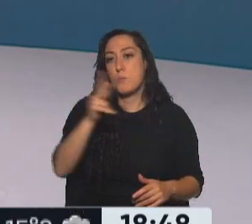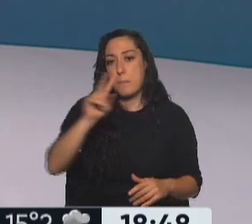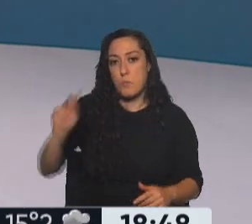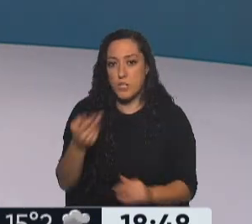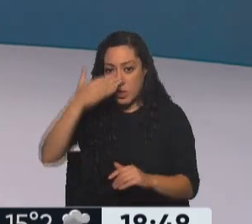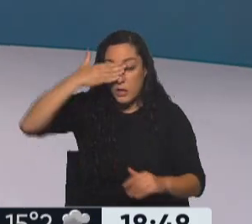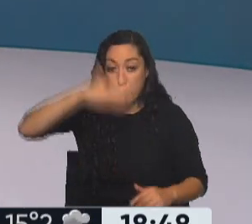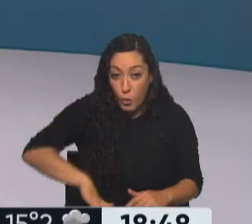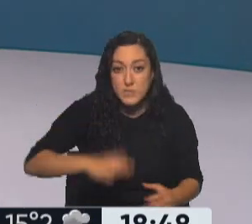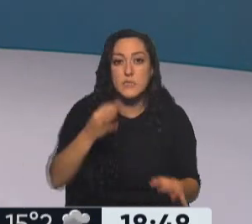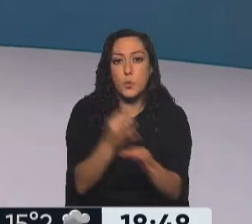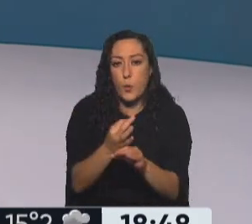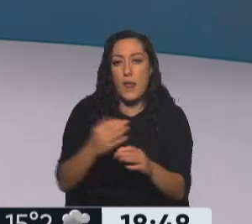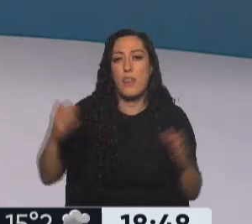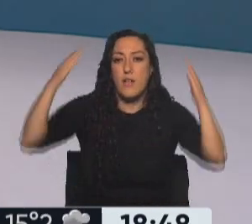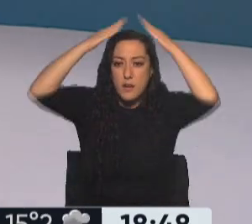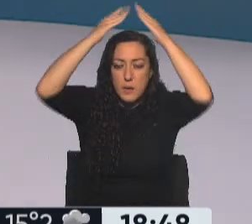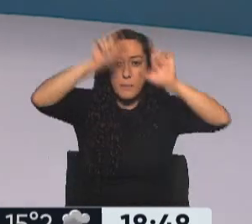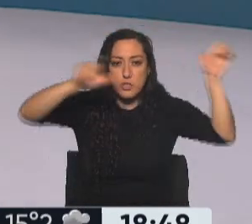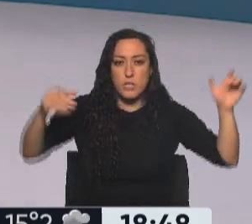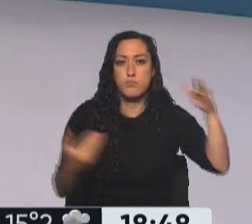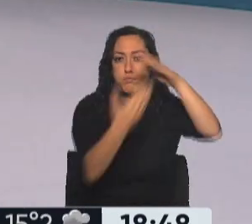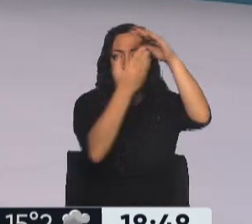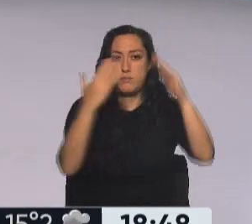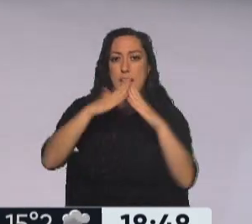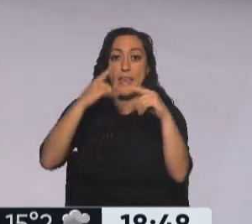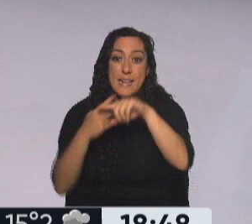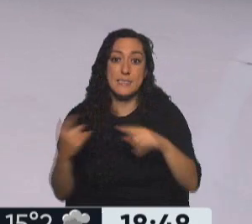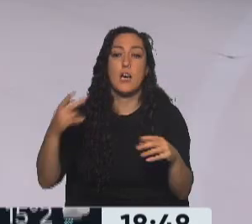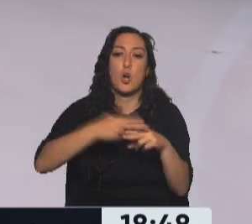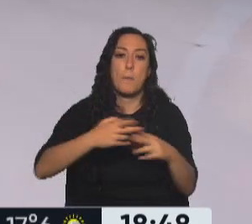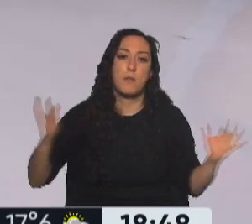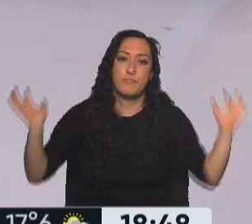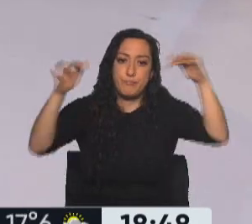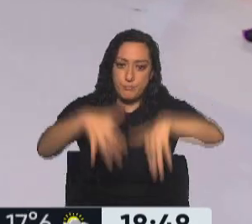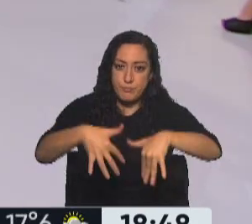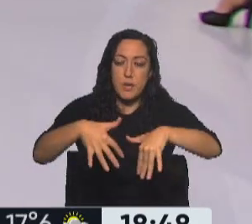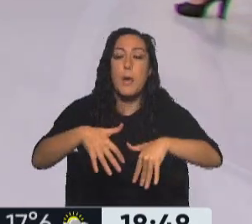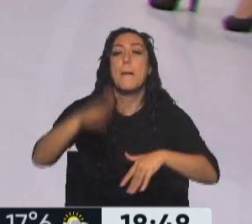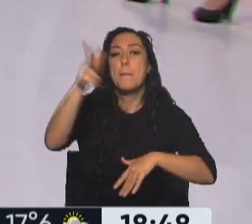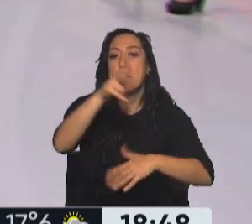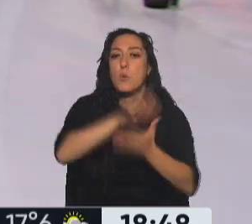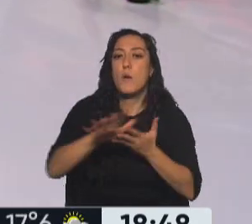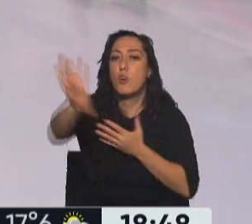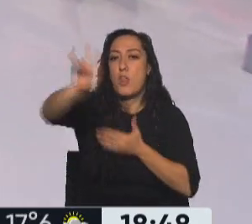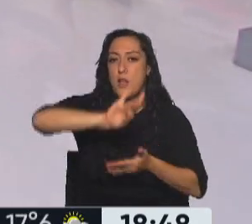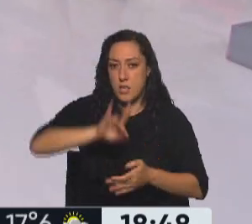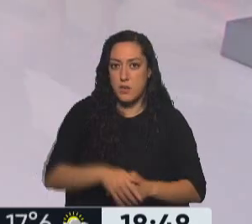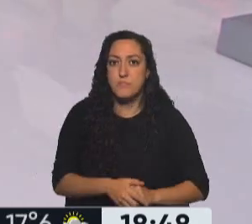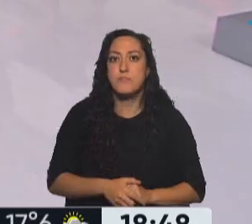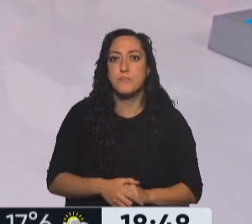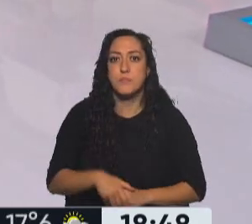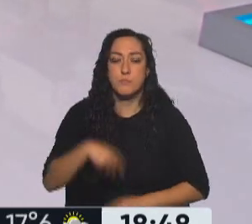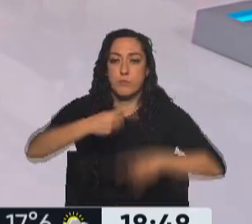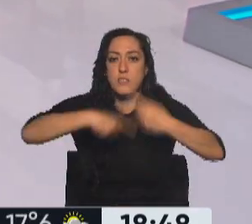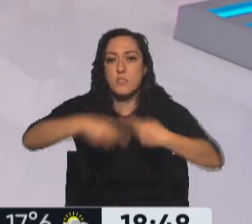Colegio de Cardenales, las principales figuras de la Iglesia, se congregan en Roma para elegir al nuevo pontífice. Y continuamos.